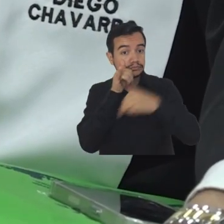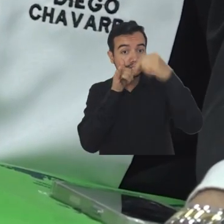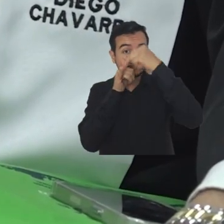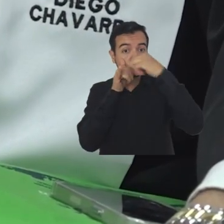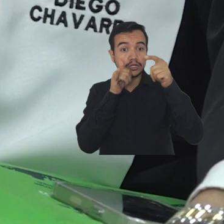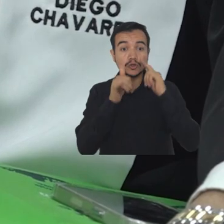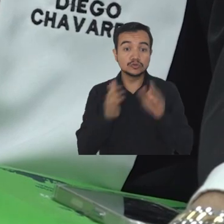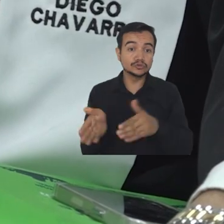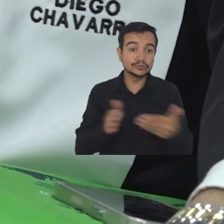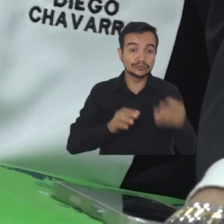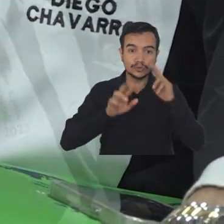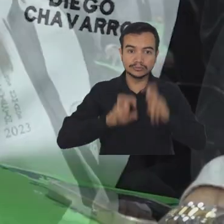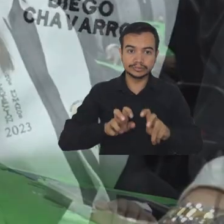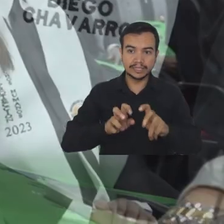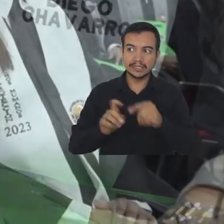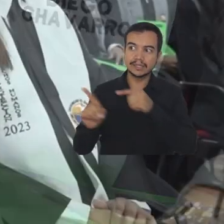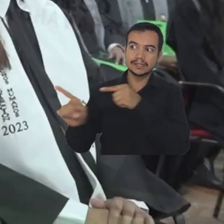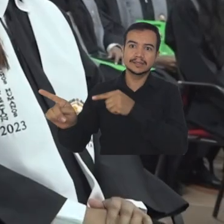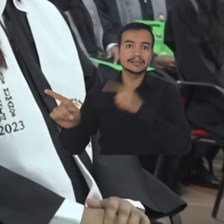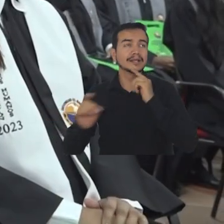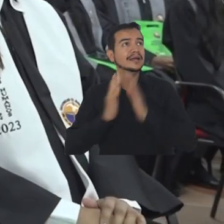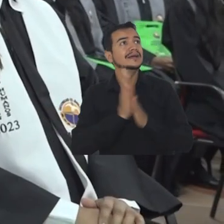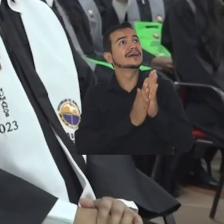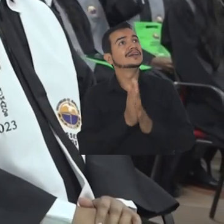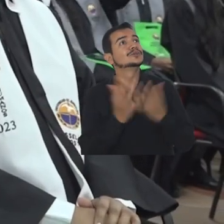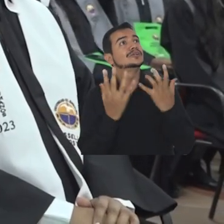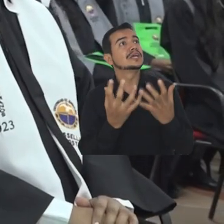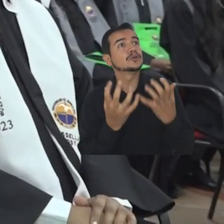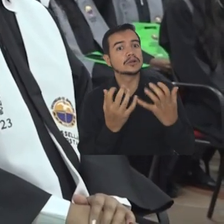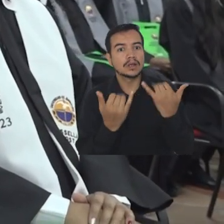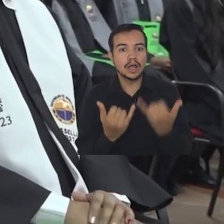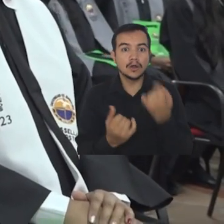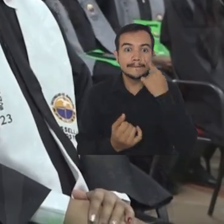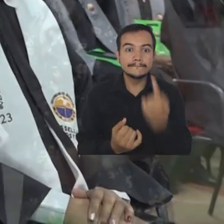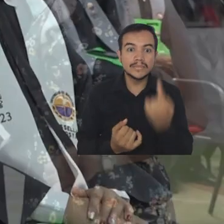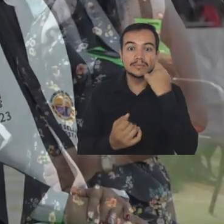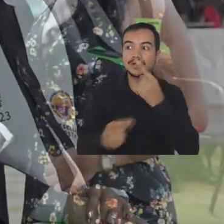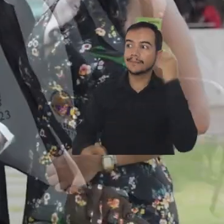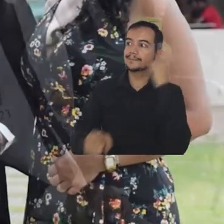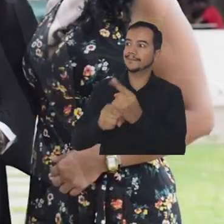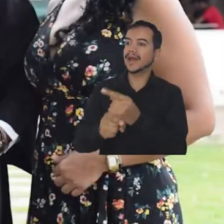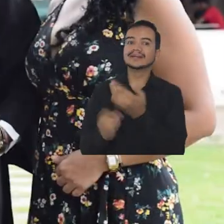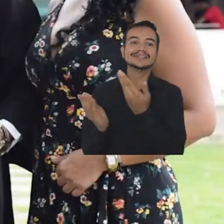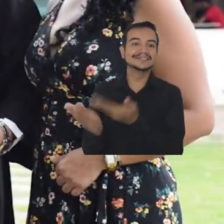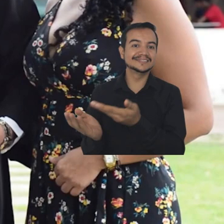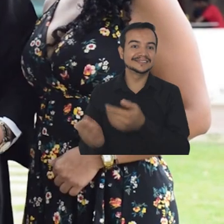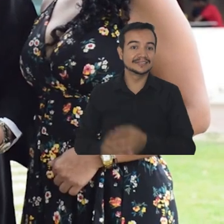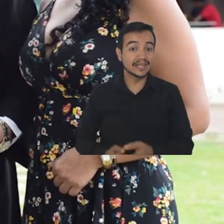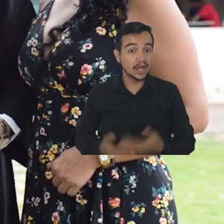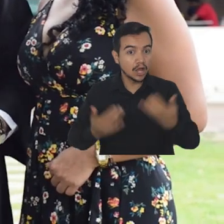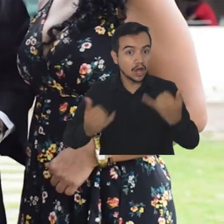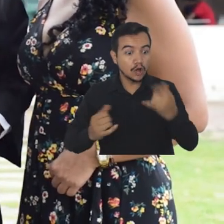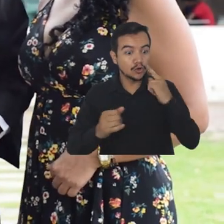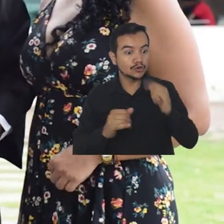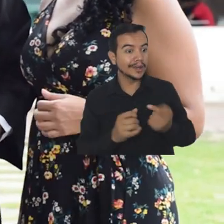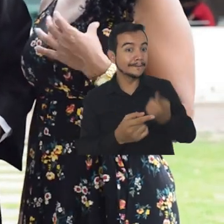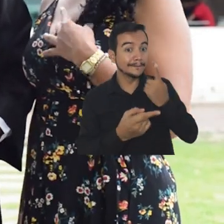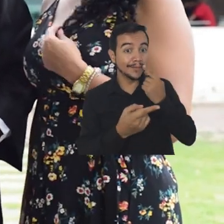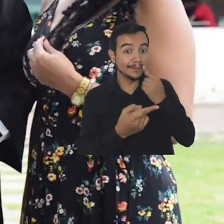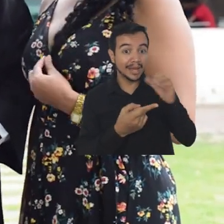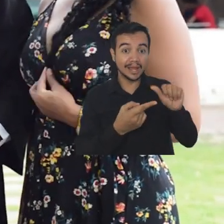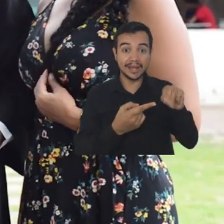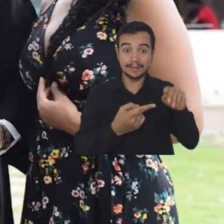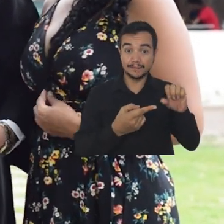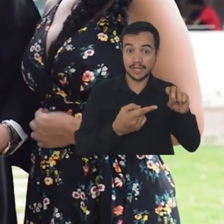programa nuevo que, para fortuna de Diego, coincidió con una de las pasiones que tenía desde muy niño. Hoy llena de orgullo a sus